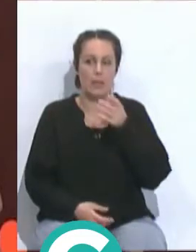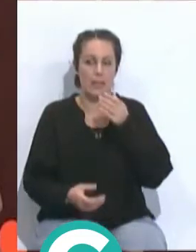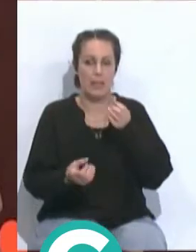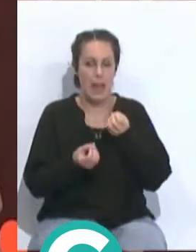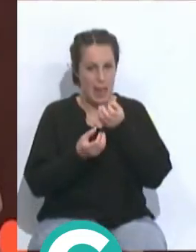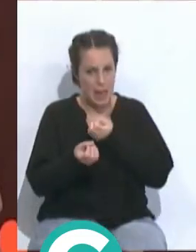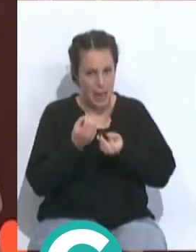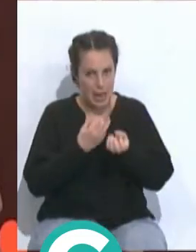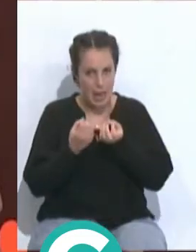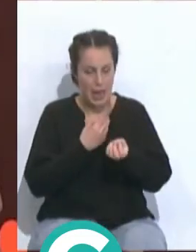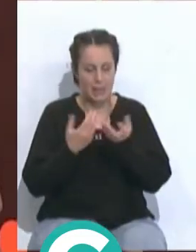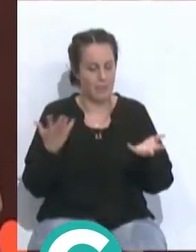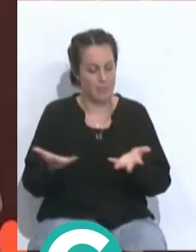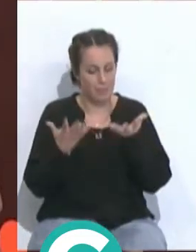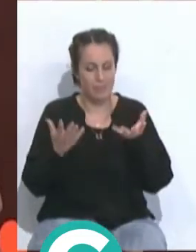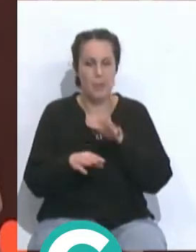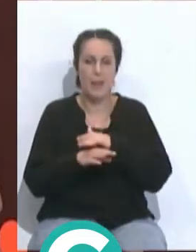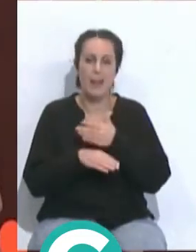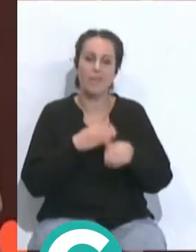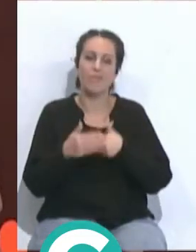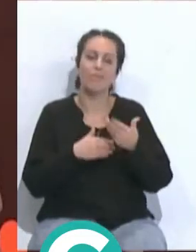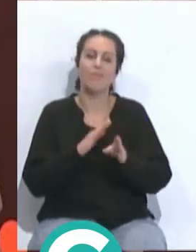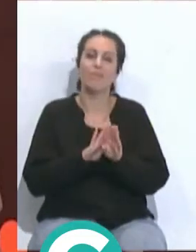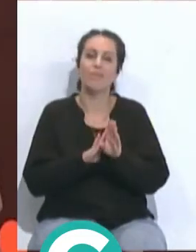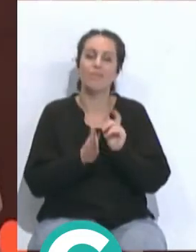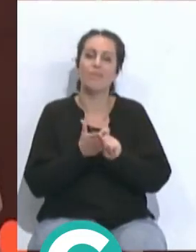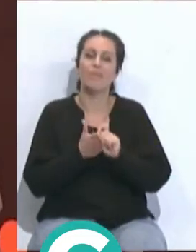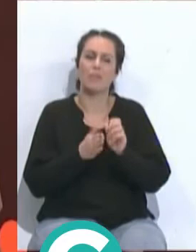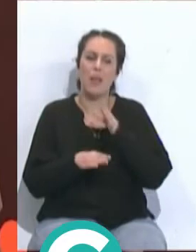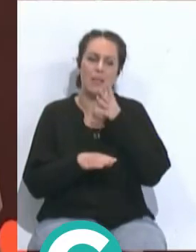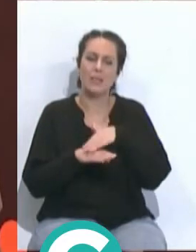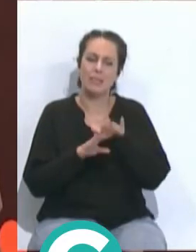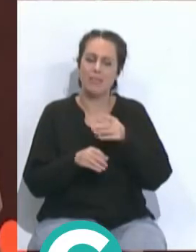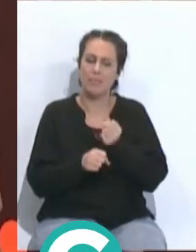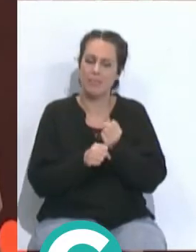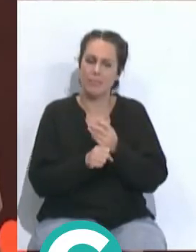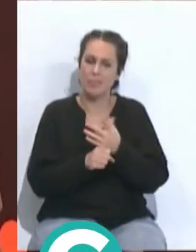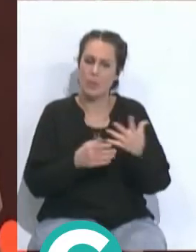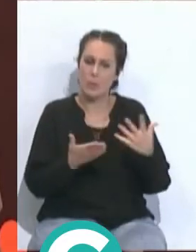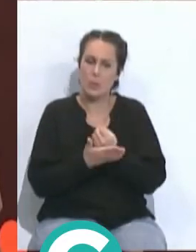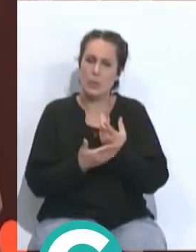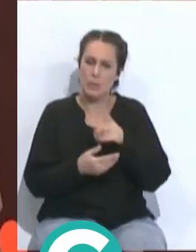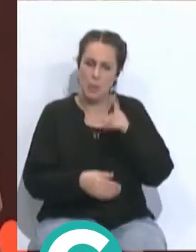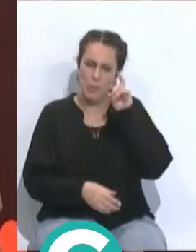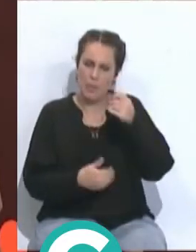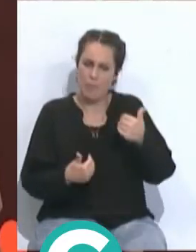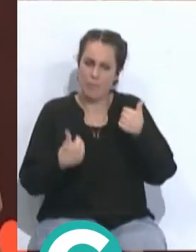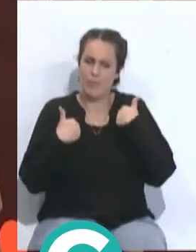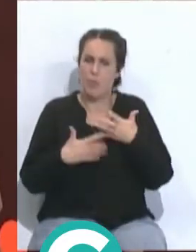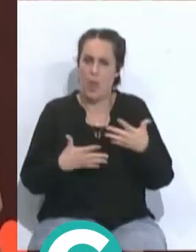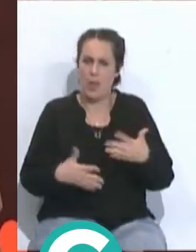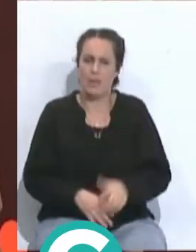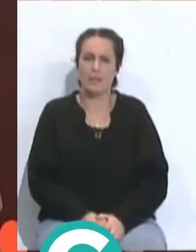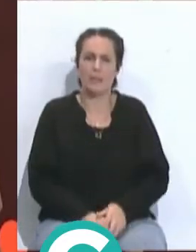charla, y te animo a seguir en la senda y bueno, porque al final, bueno, esto es trabajo de todos los medios, pero también los profes tienen una responsabilidad muy